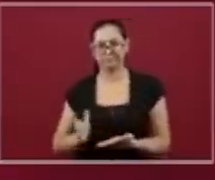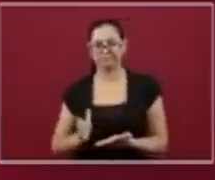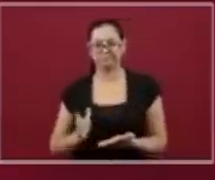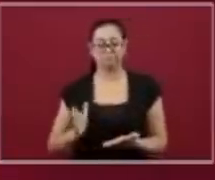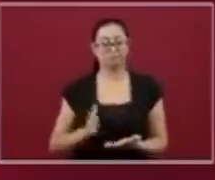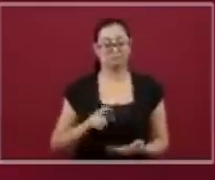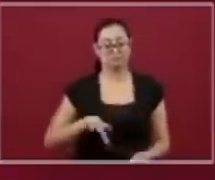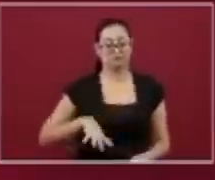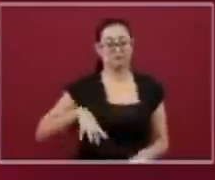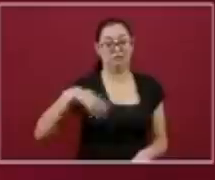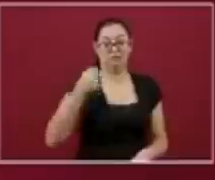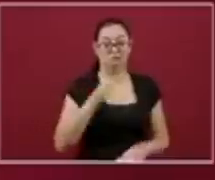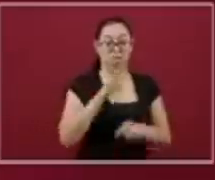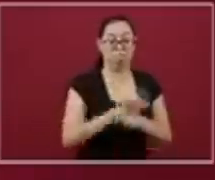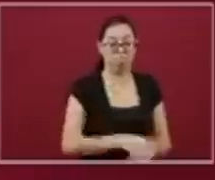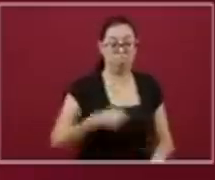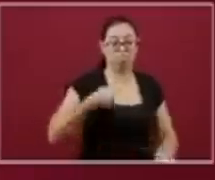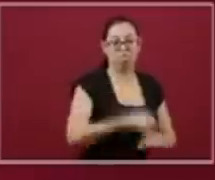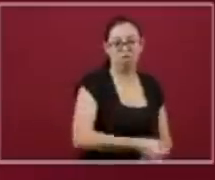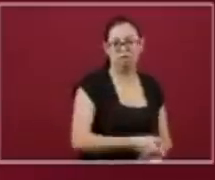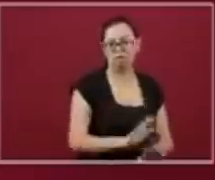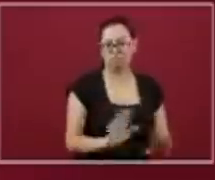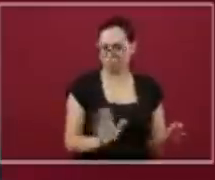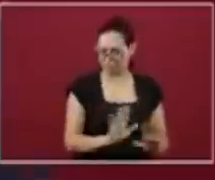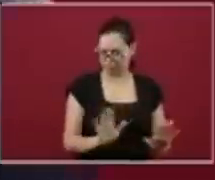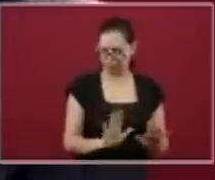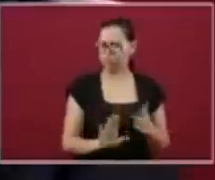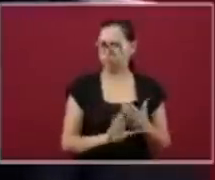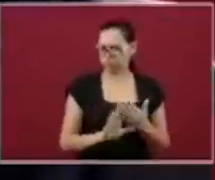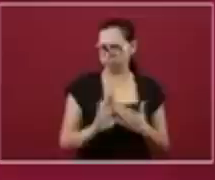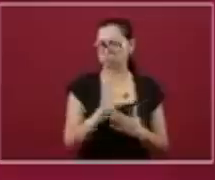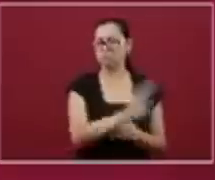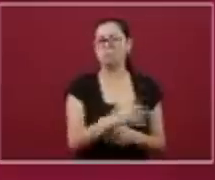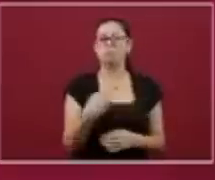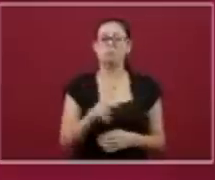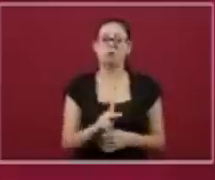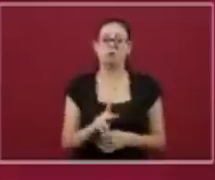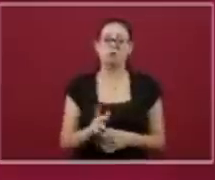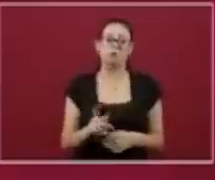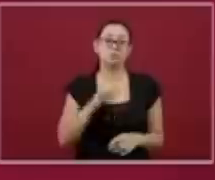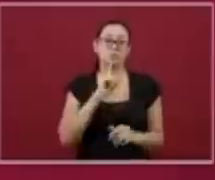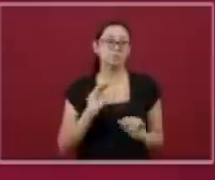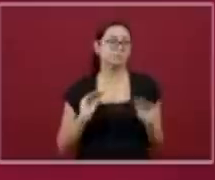no reprimir y otra cosa es no actuar